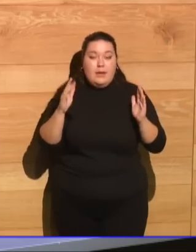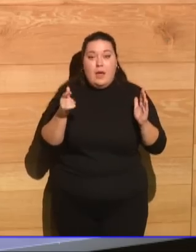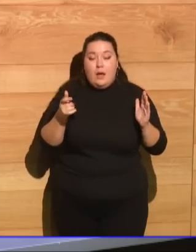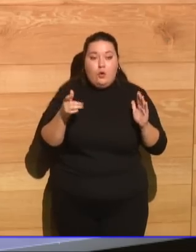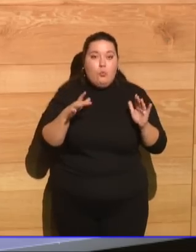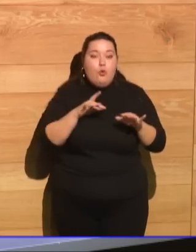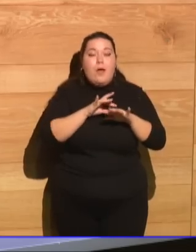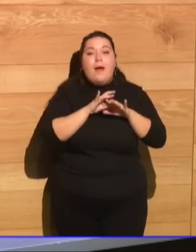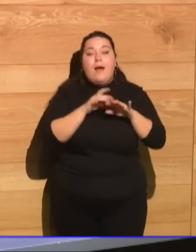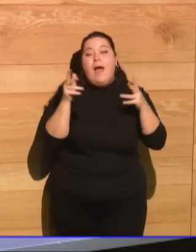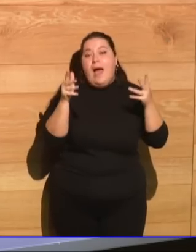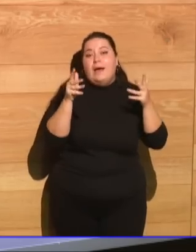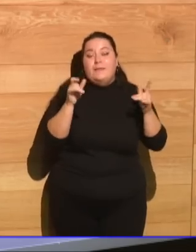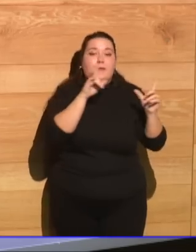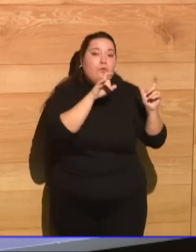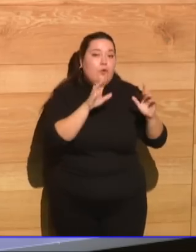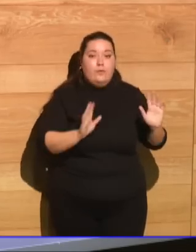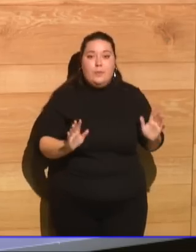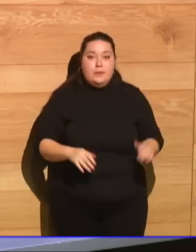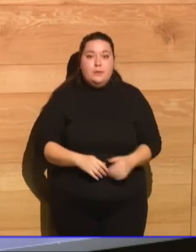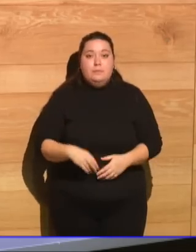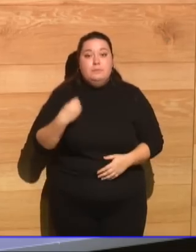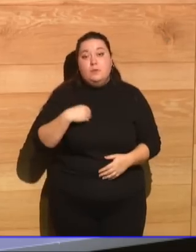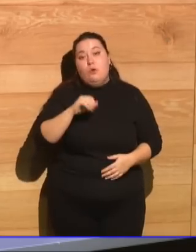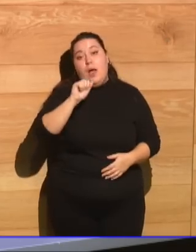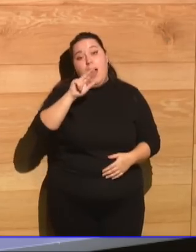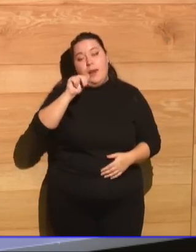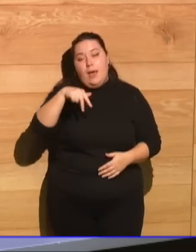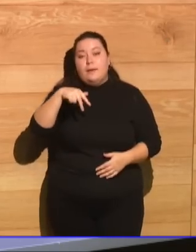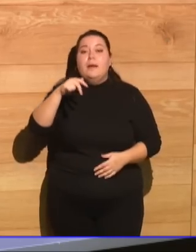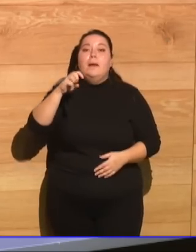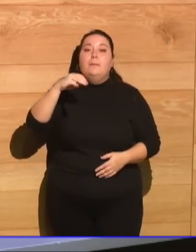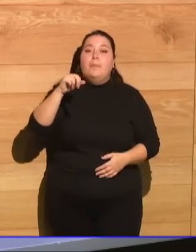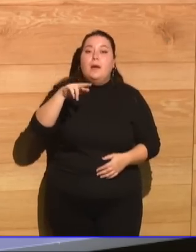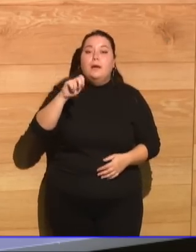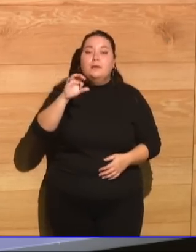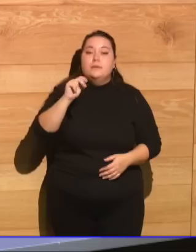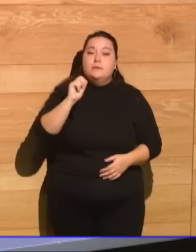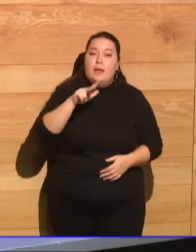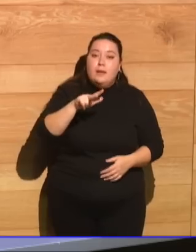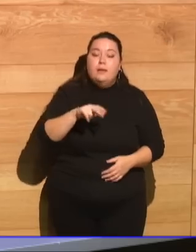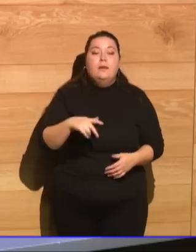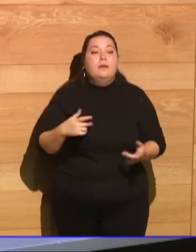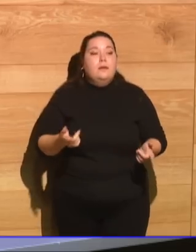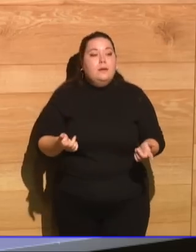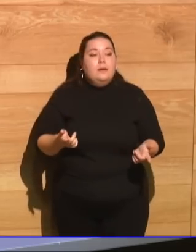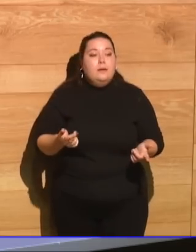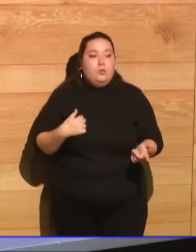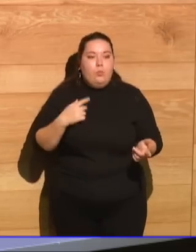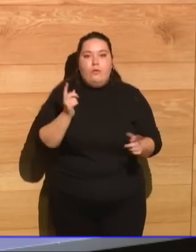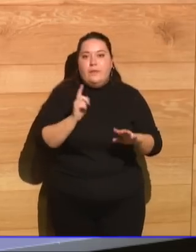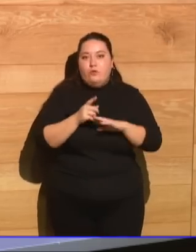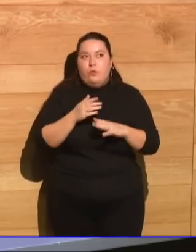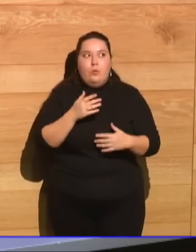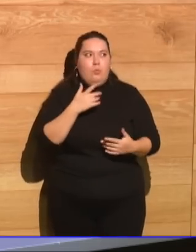fotógrafos. Eso es lo que estaba haciendo. Igual que Alan Marshall, otro productor de varias de sus películas, por lo menos 7, muchas